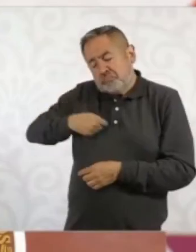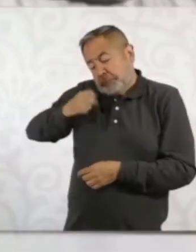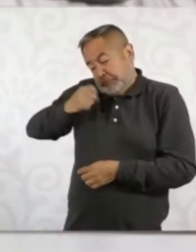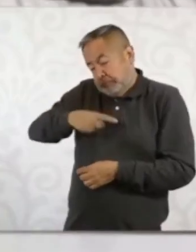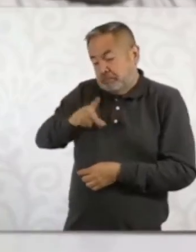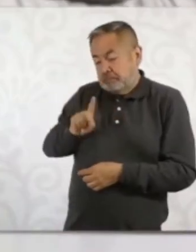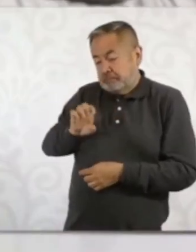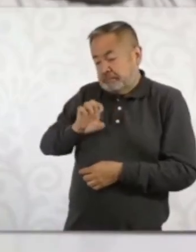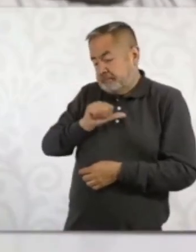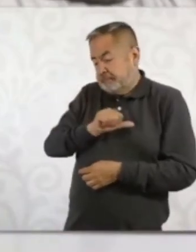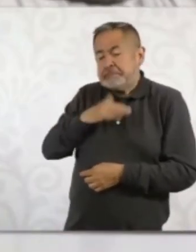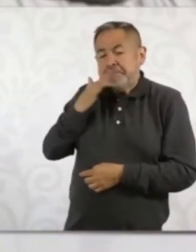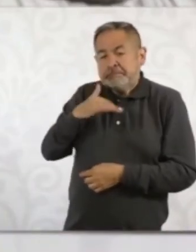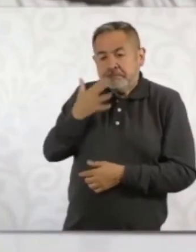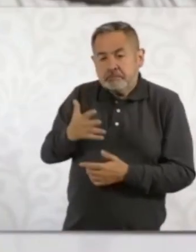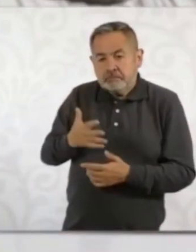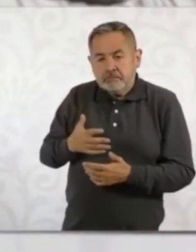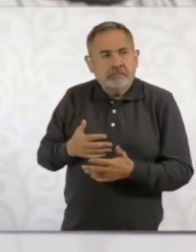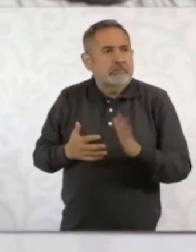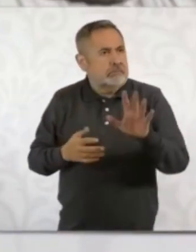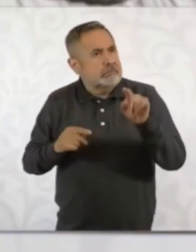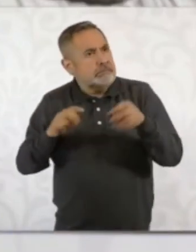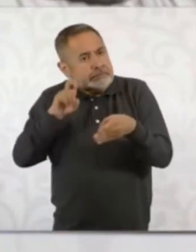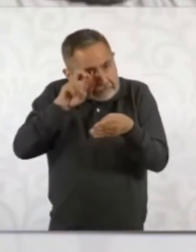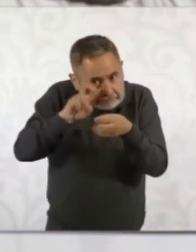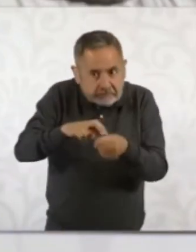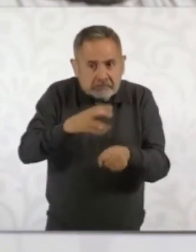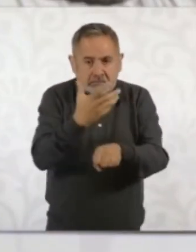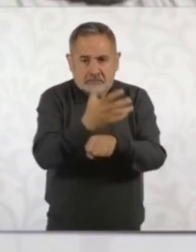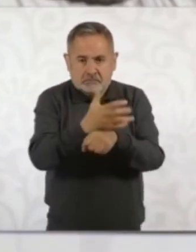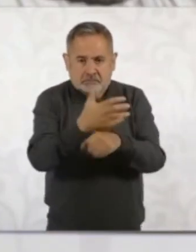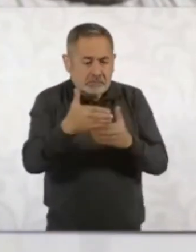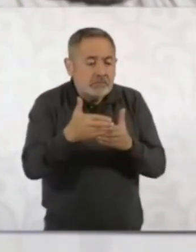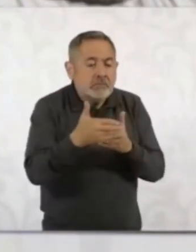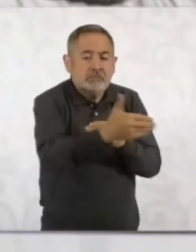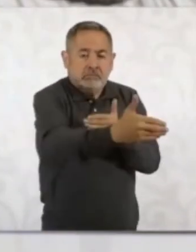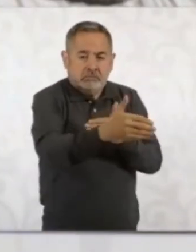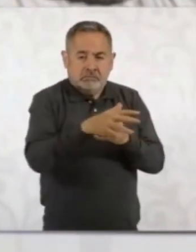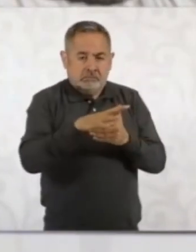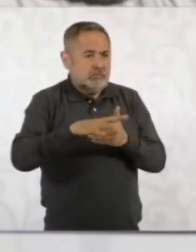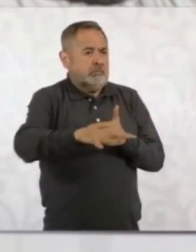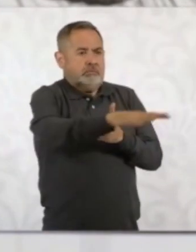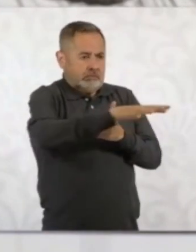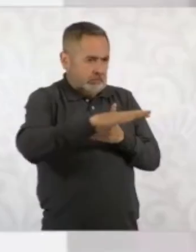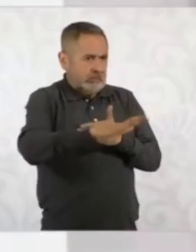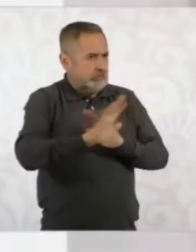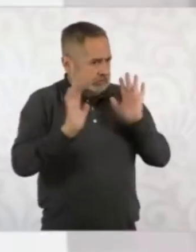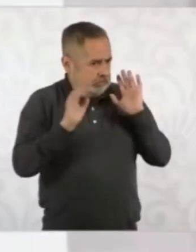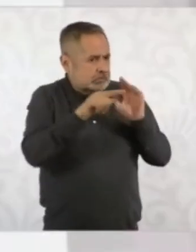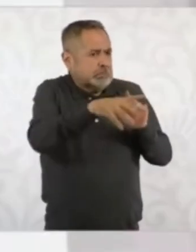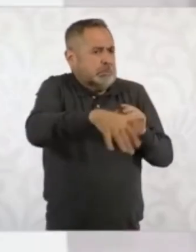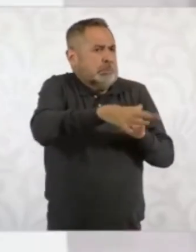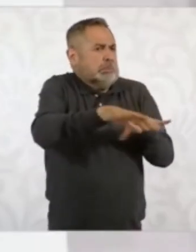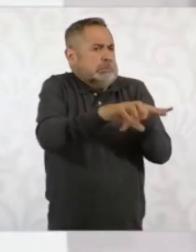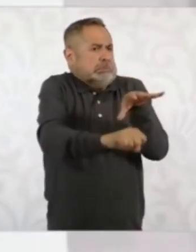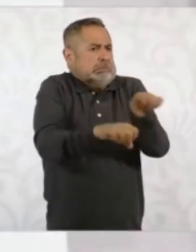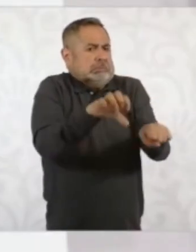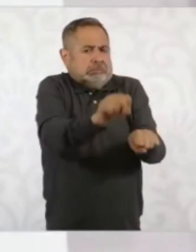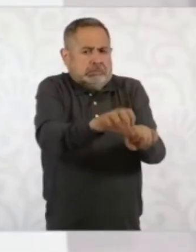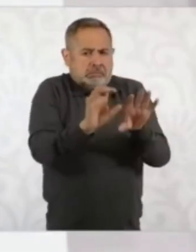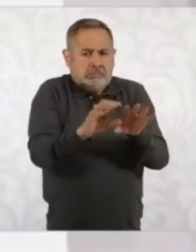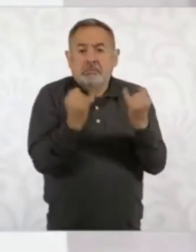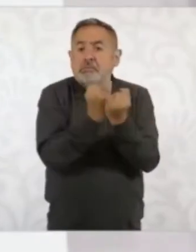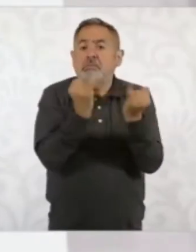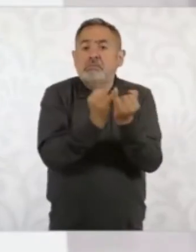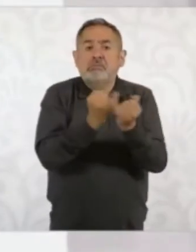Entonces, lo que nosotros decimos es que se actúe allá y también que se pare la entrada de armas de Estados Unidos a México, de igual manera